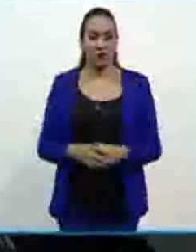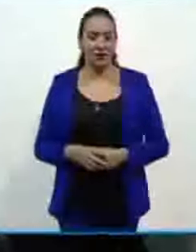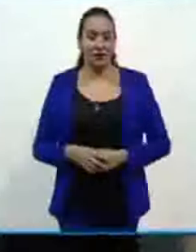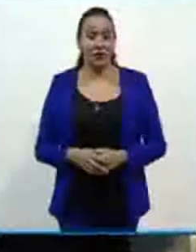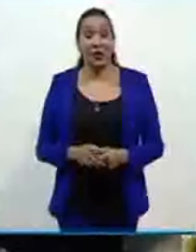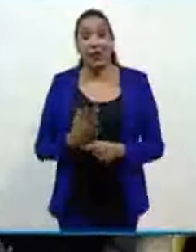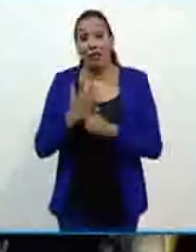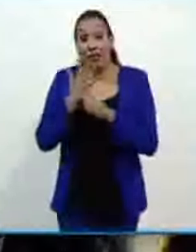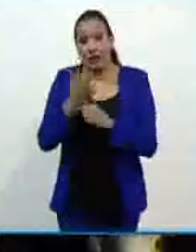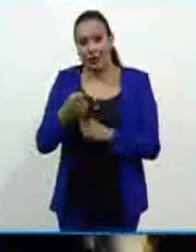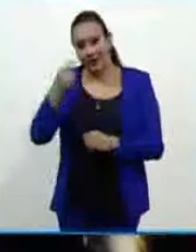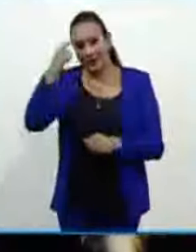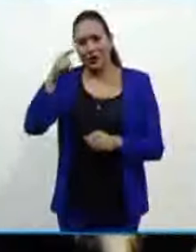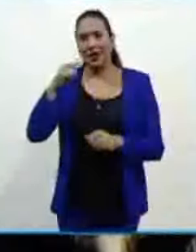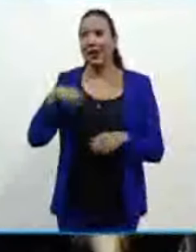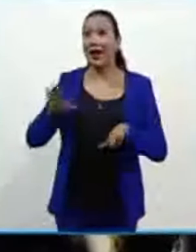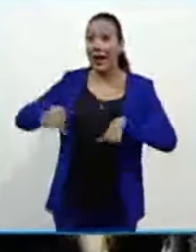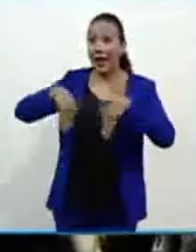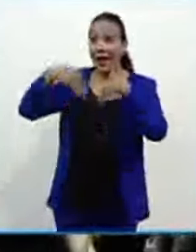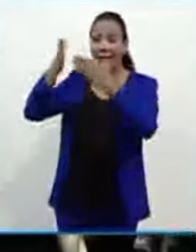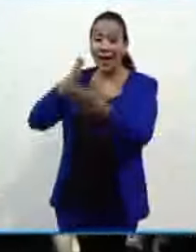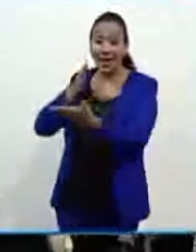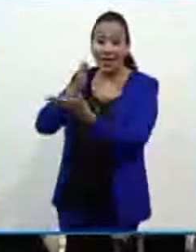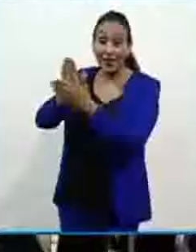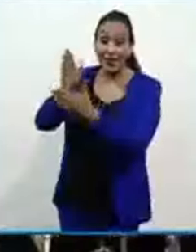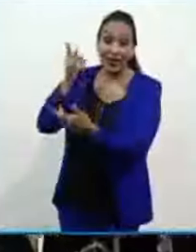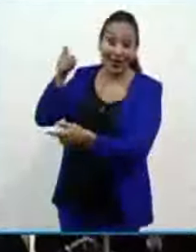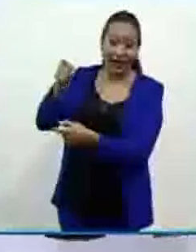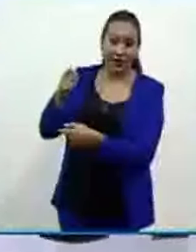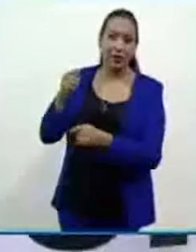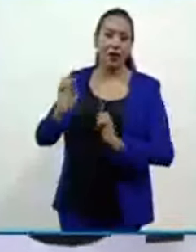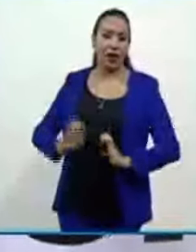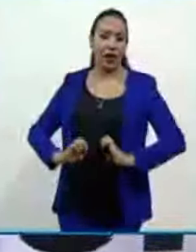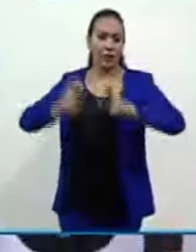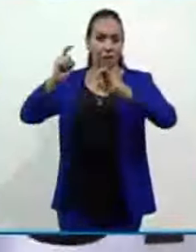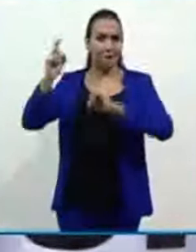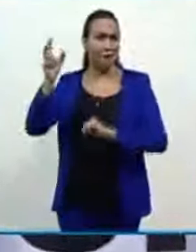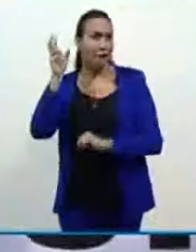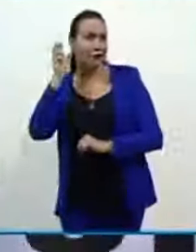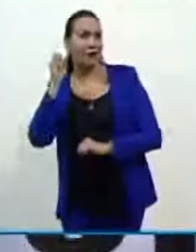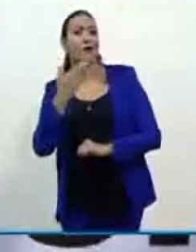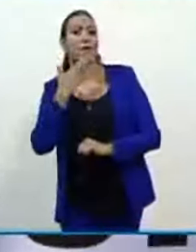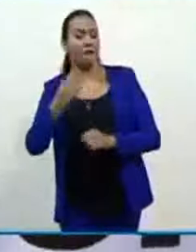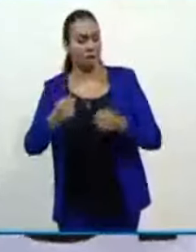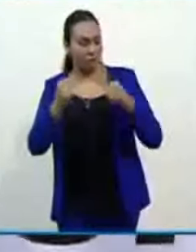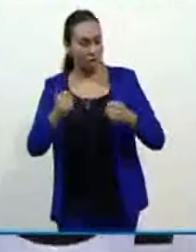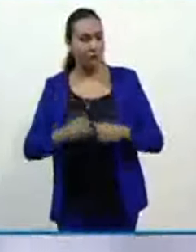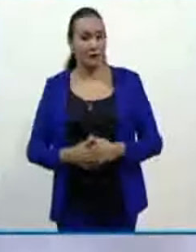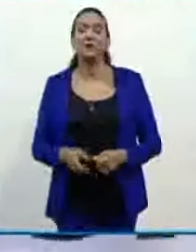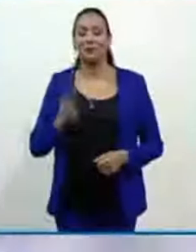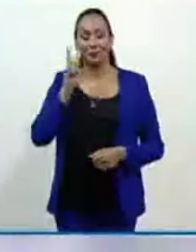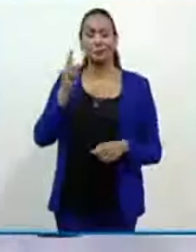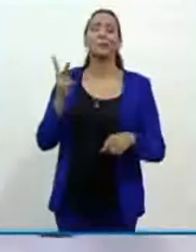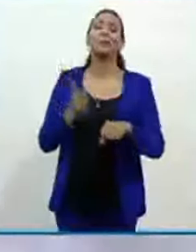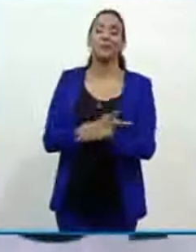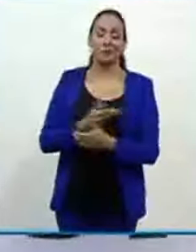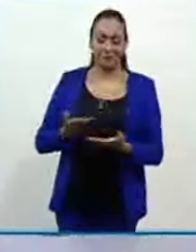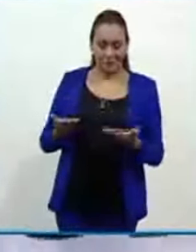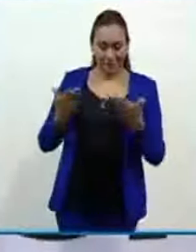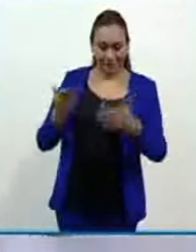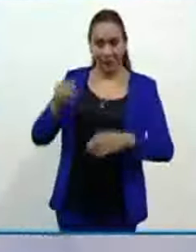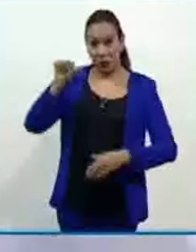dicen para que sean escuchados en sus demandas fuerte y claro. Vamos a ver parte de lo que ha ocurrido durante